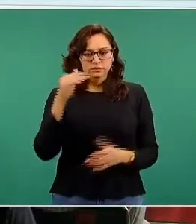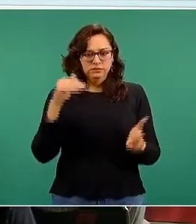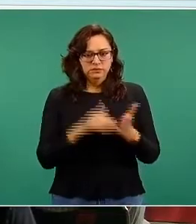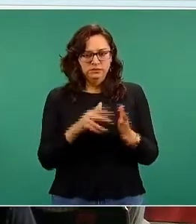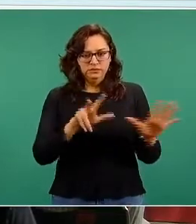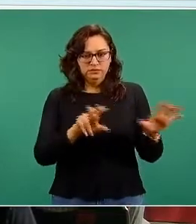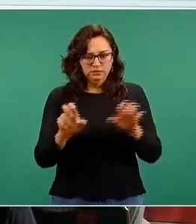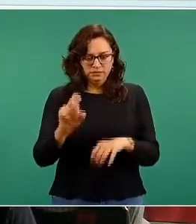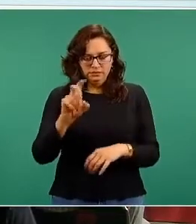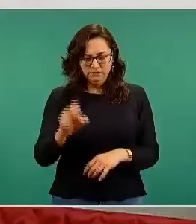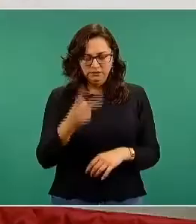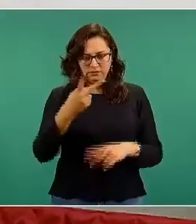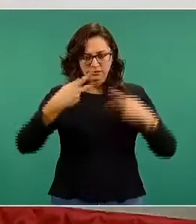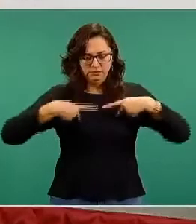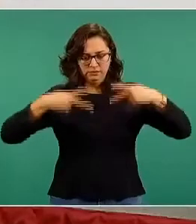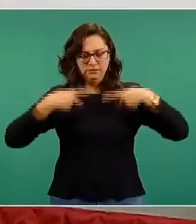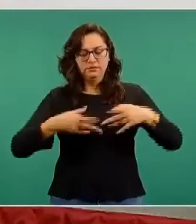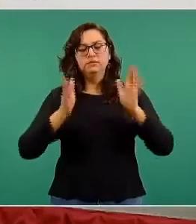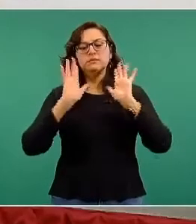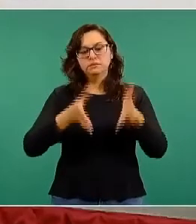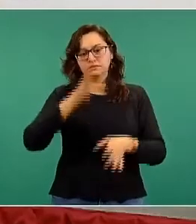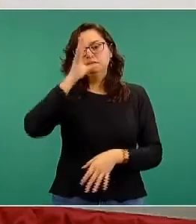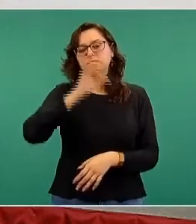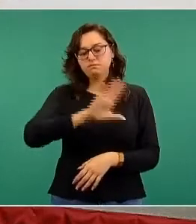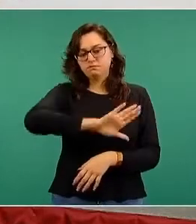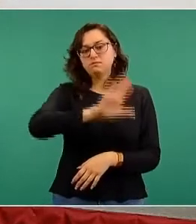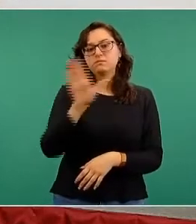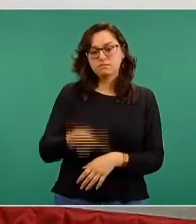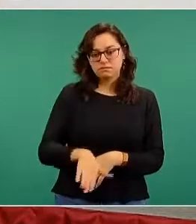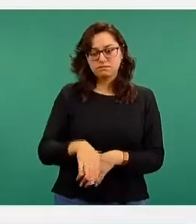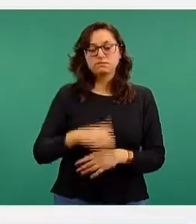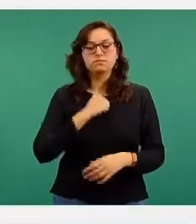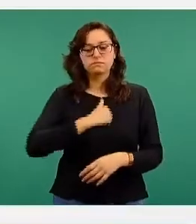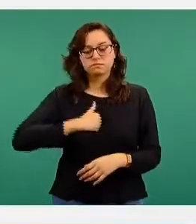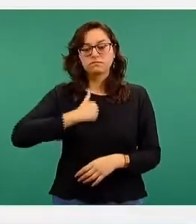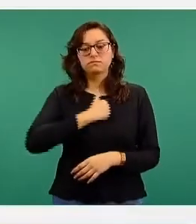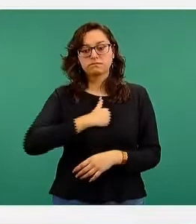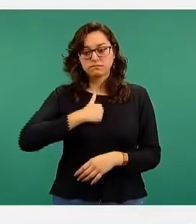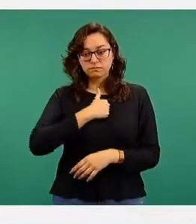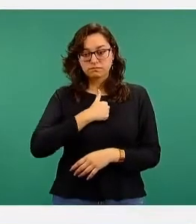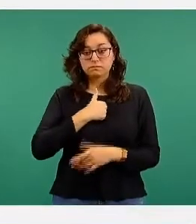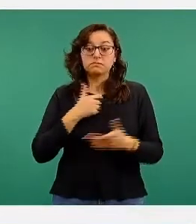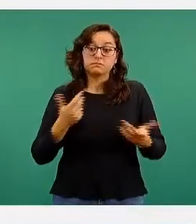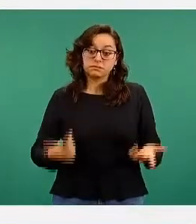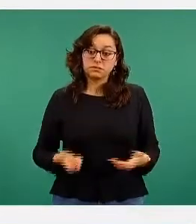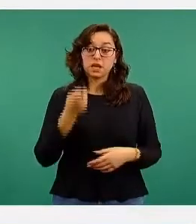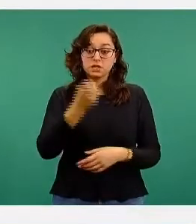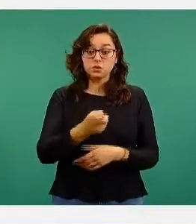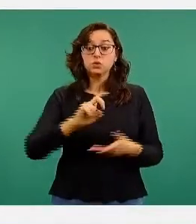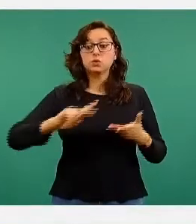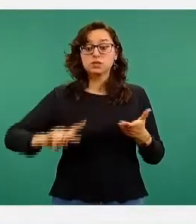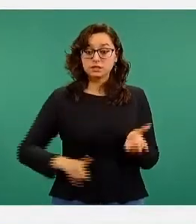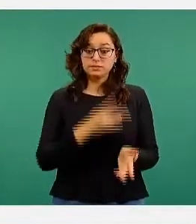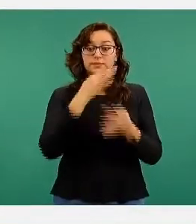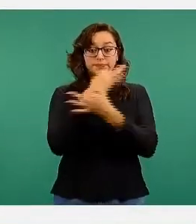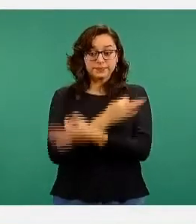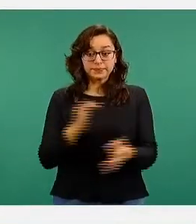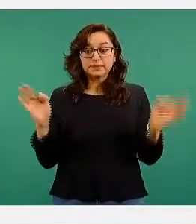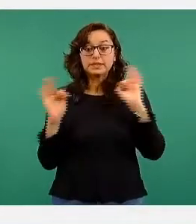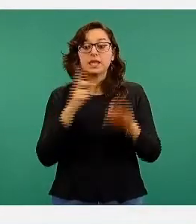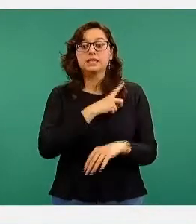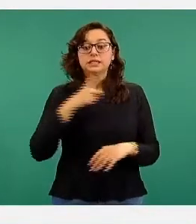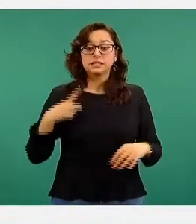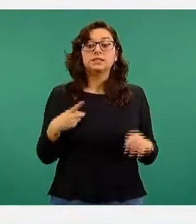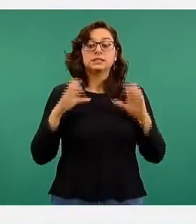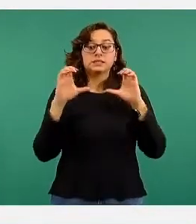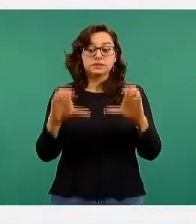142.832 personas han perdido la vida, y nuevamente es el mensaje de cuidarnos, proteger